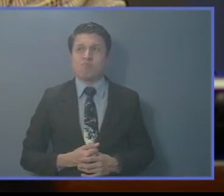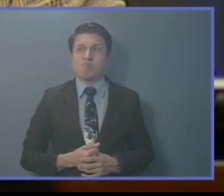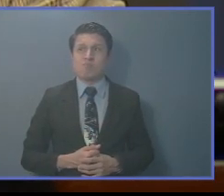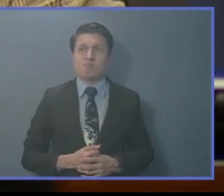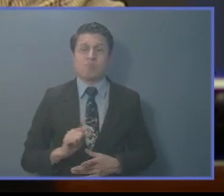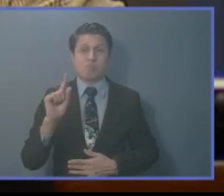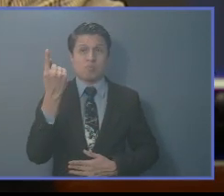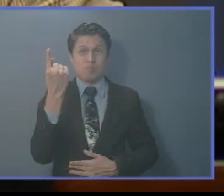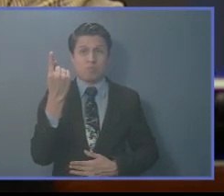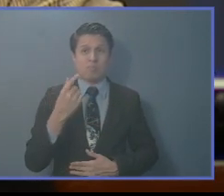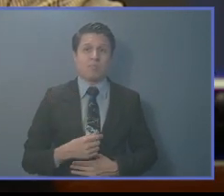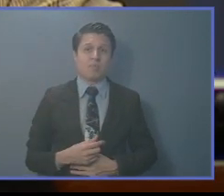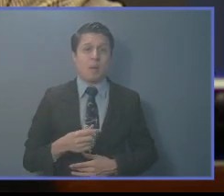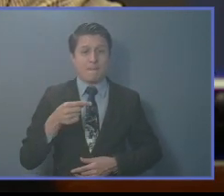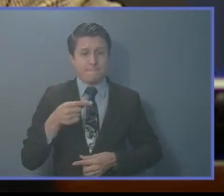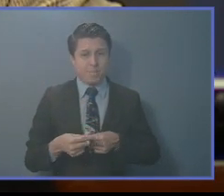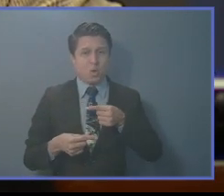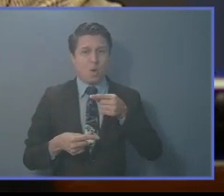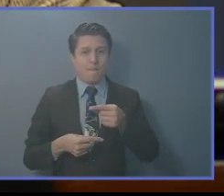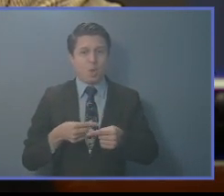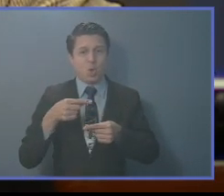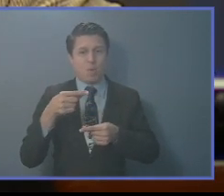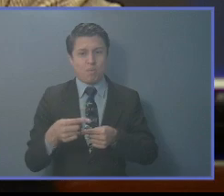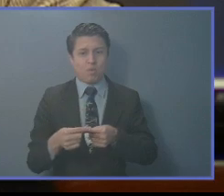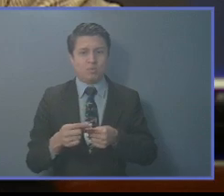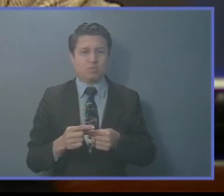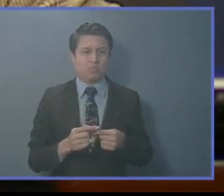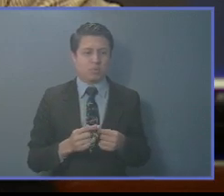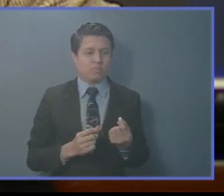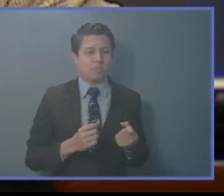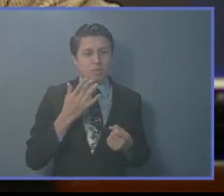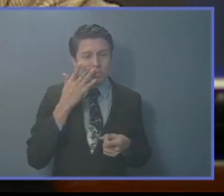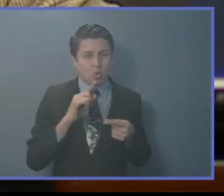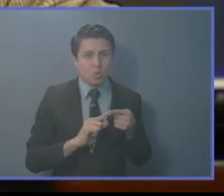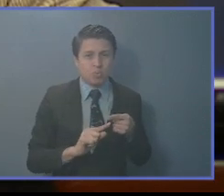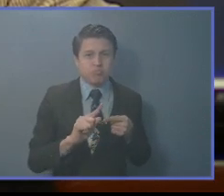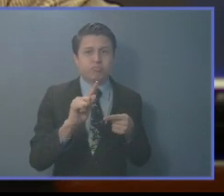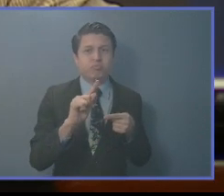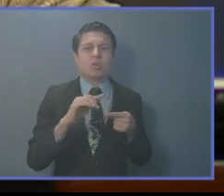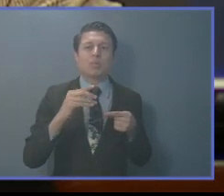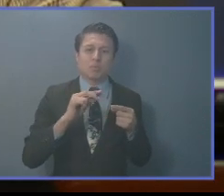1. Propagación escalonada de ingresos y salidas, debiendo evitar el uso de aparatos biométricos y por